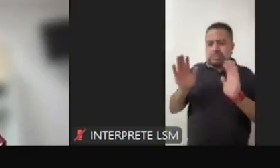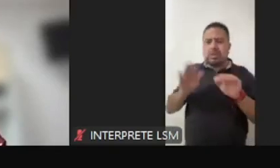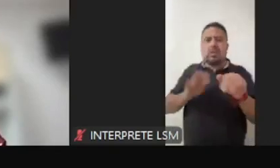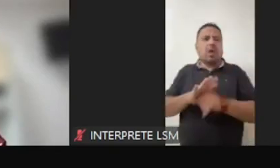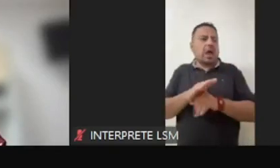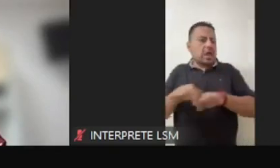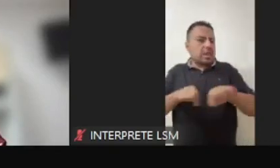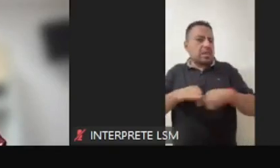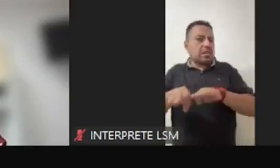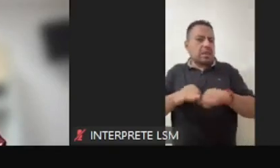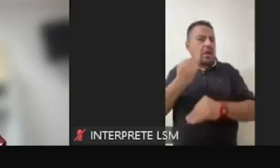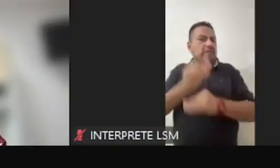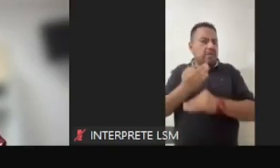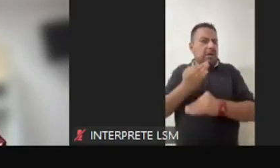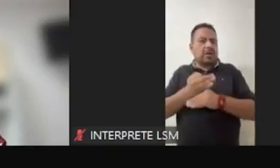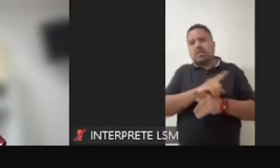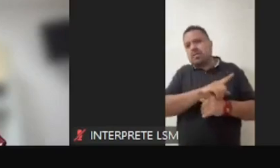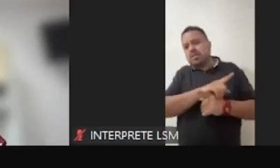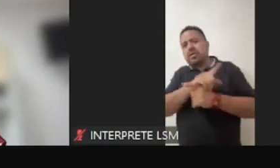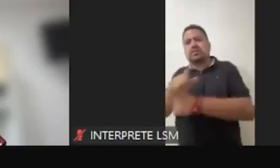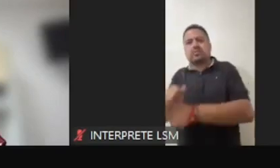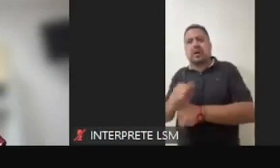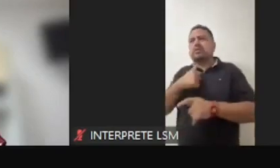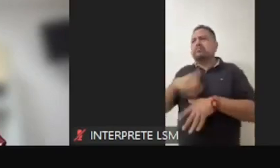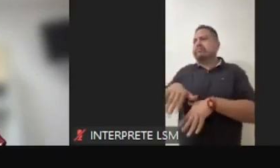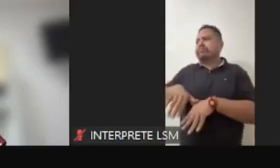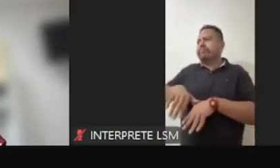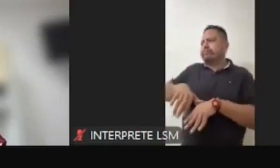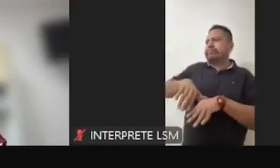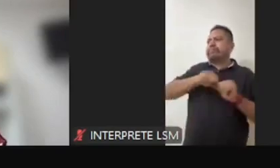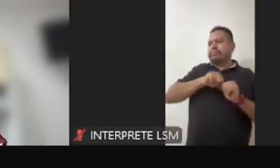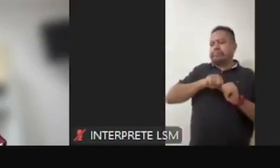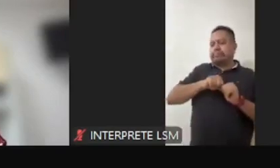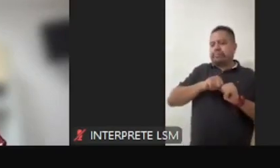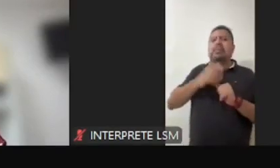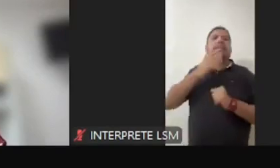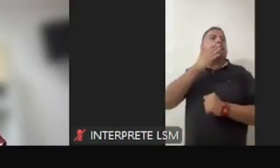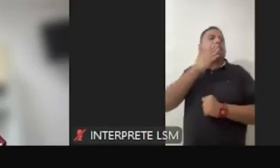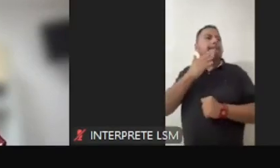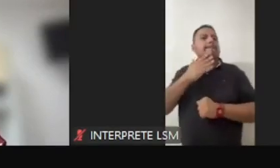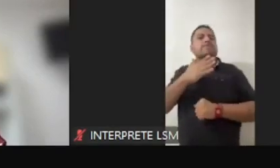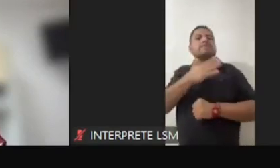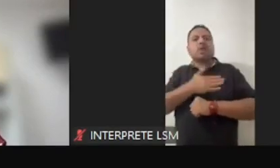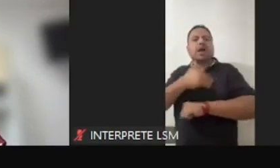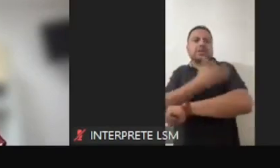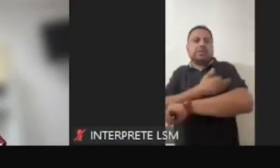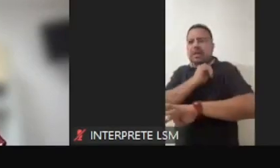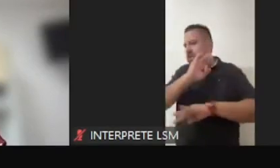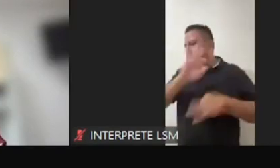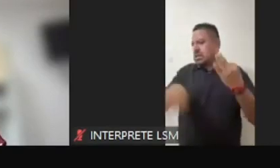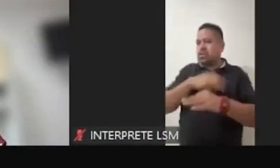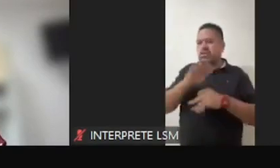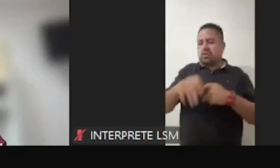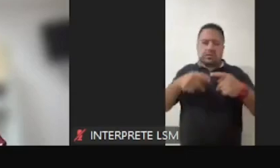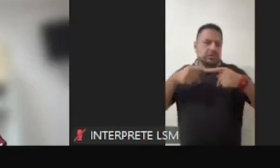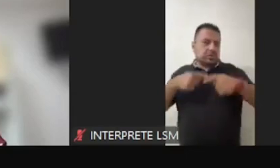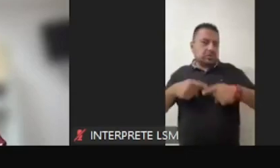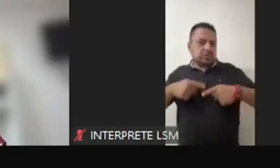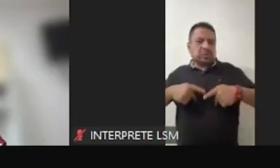trabajos de esta sesión y procedo a ausentarme de la misma muy amables Buenas tardes a todas y